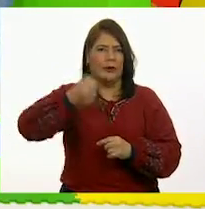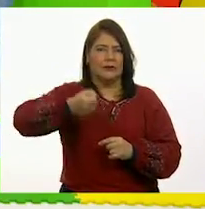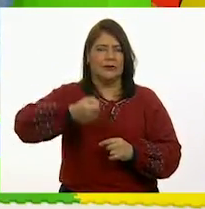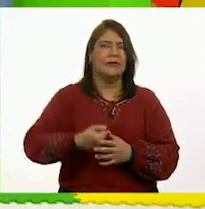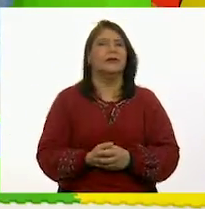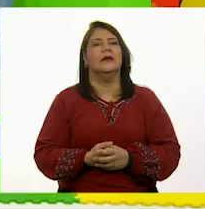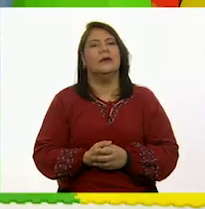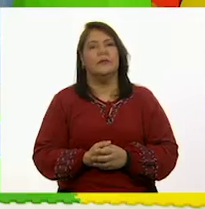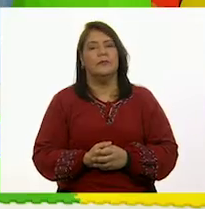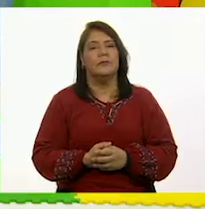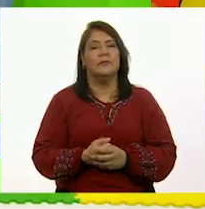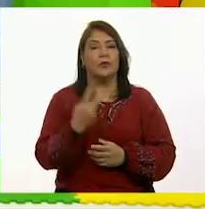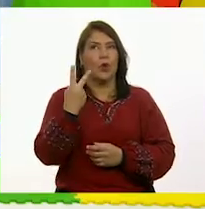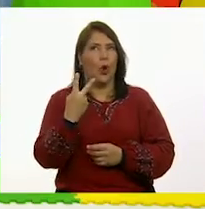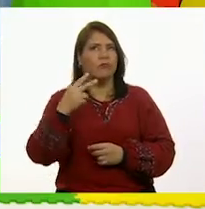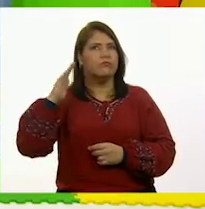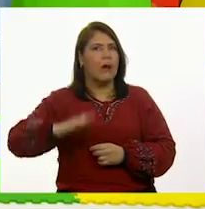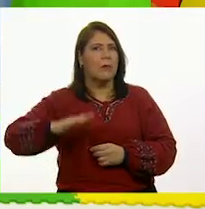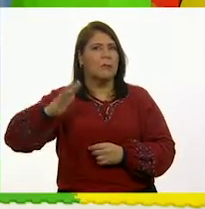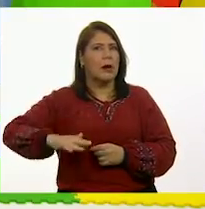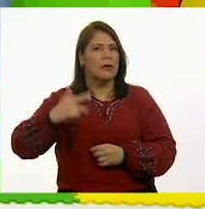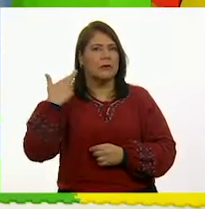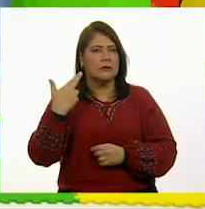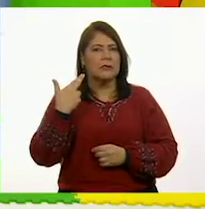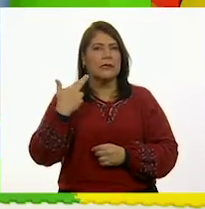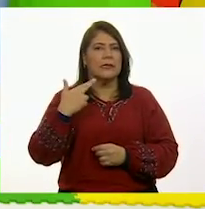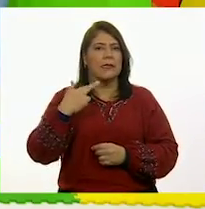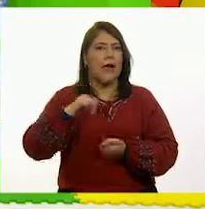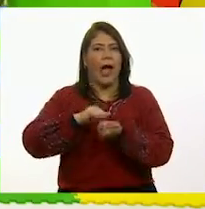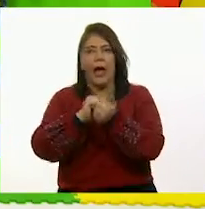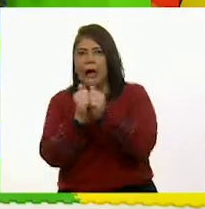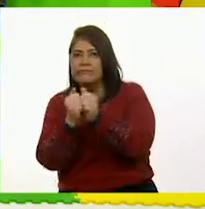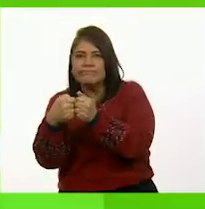Escuchamos 2 golpes de bote, nos escondemos.